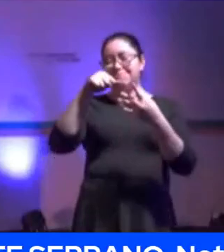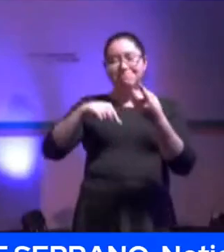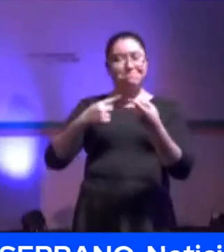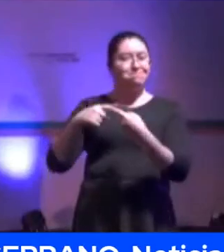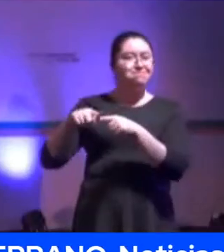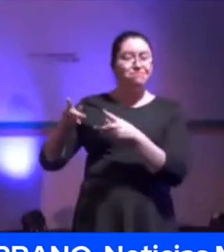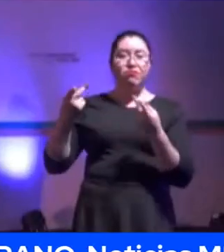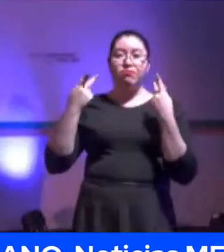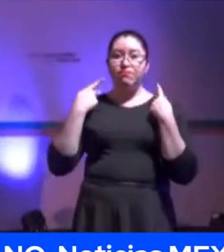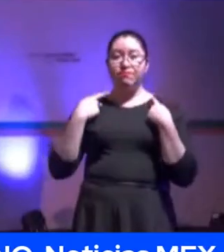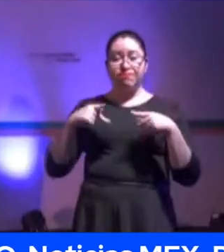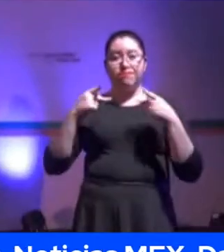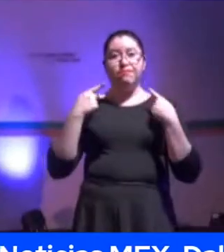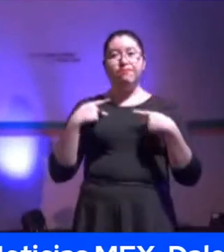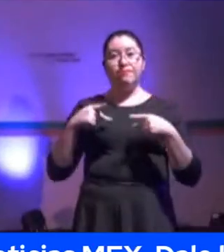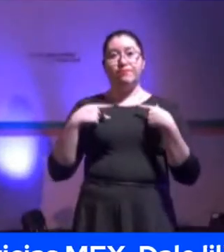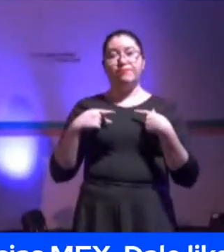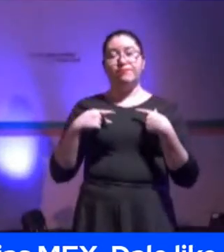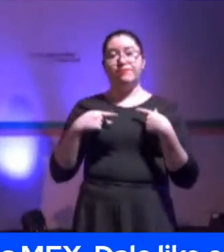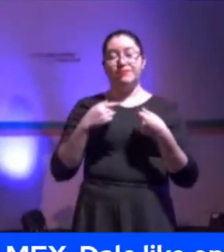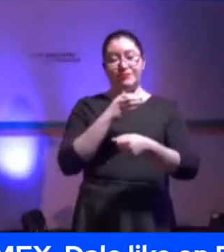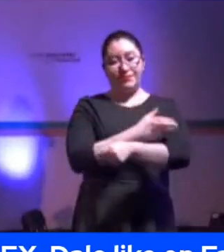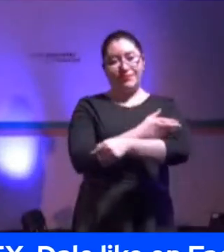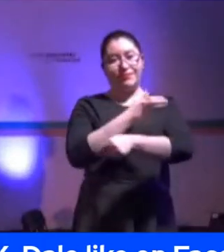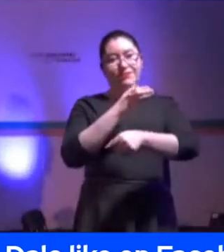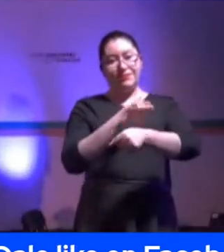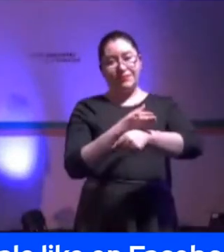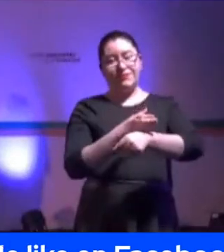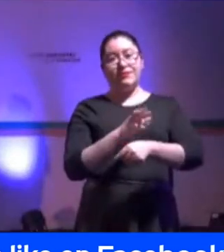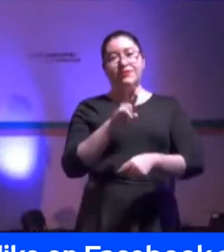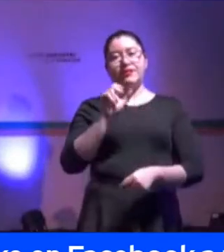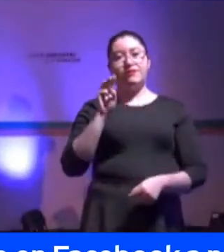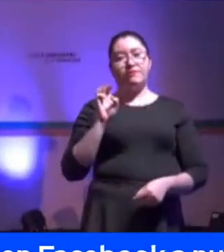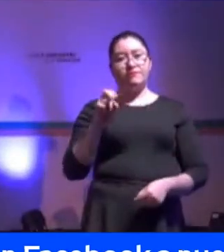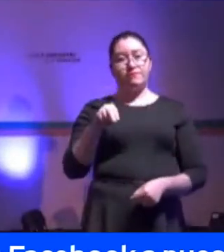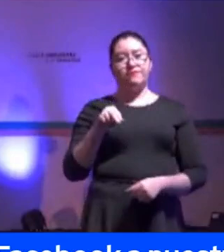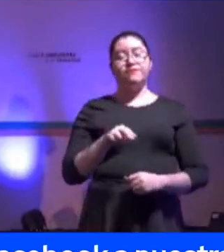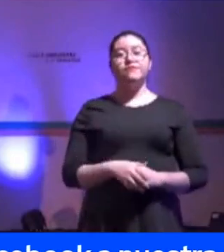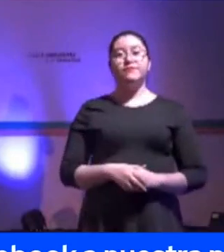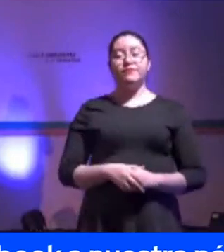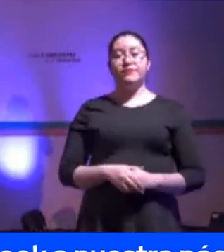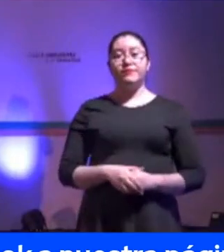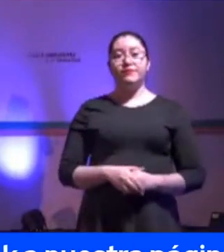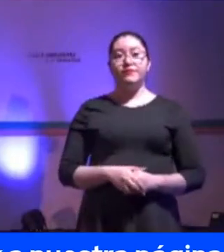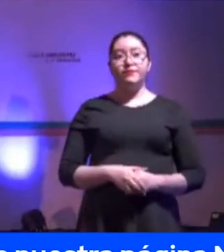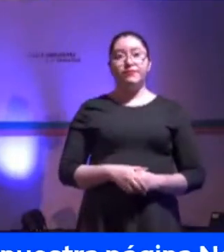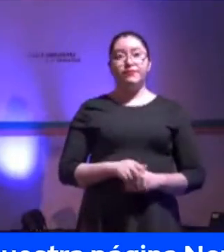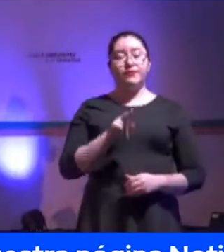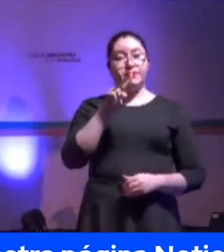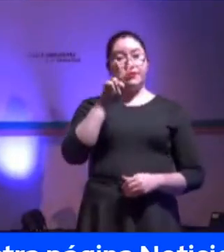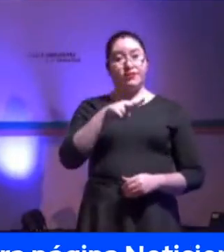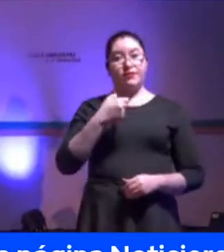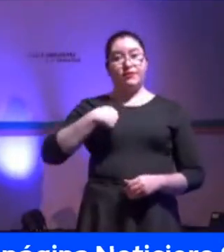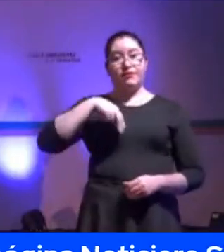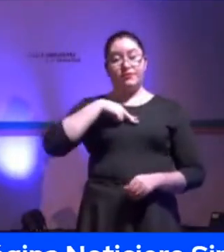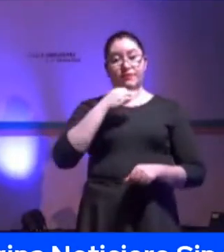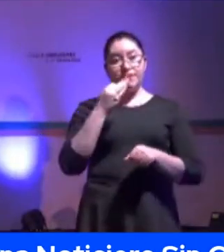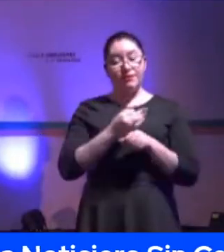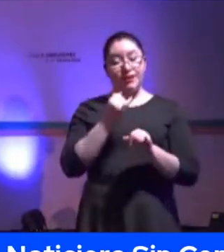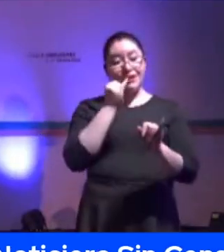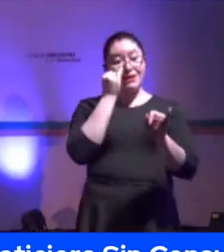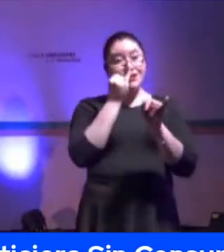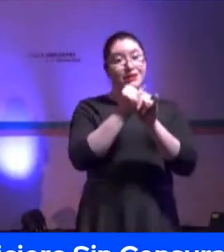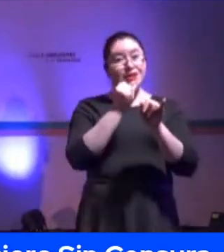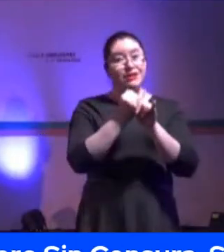otros colegas, con el Ramón, y la verdad es que necesitamos internet